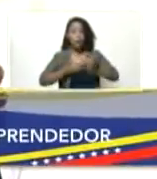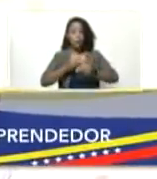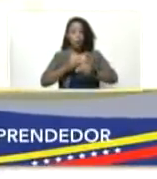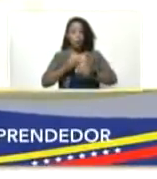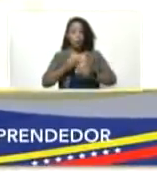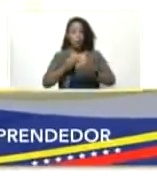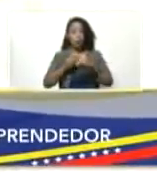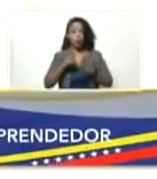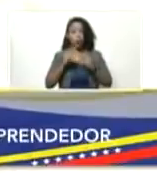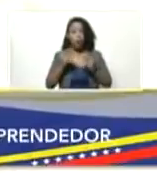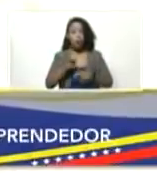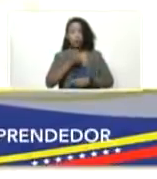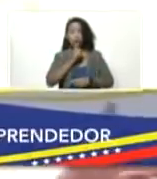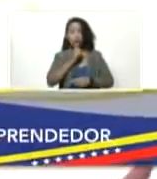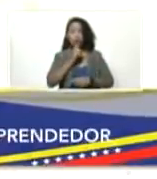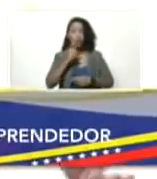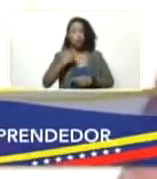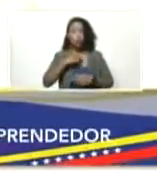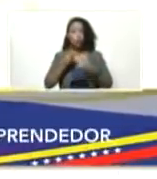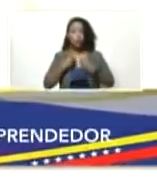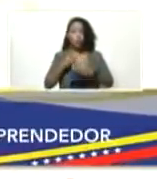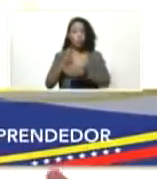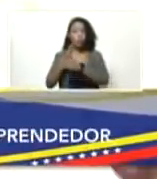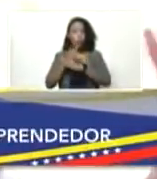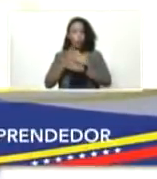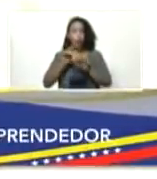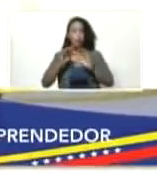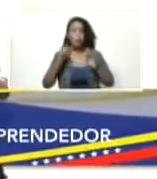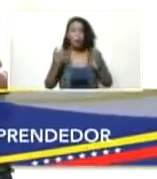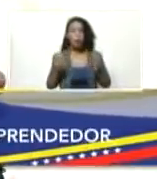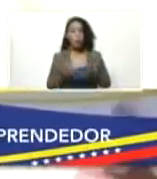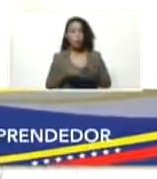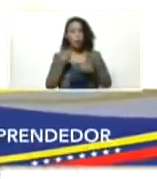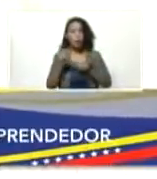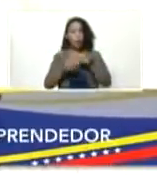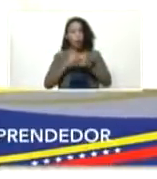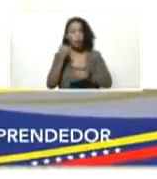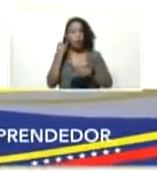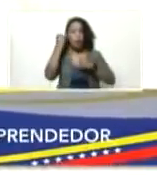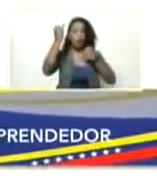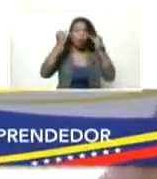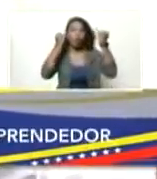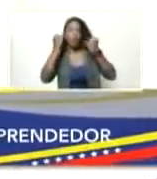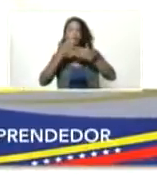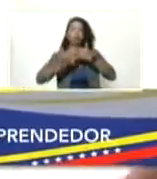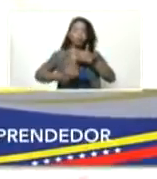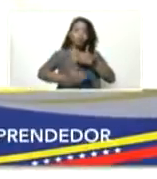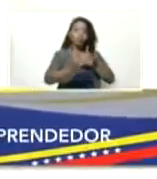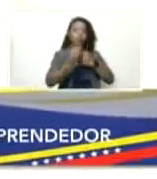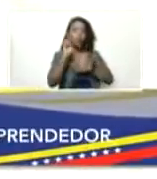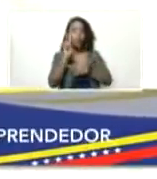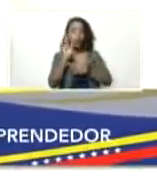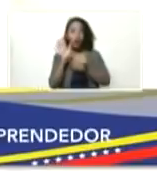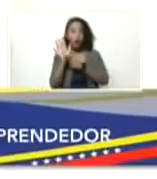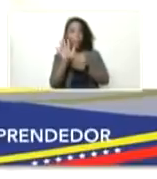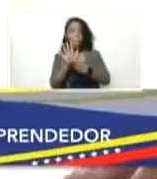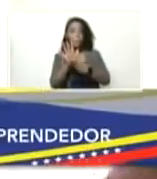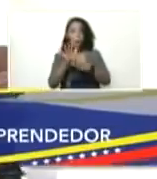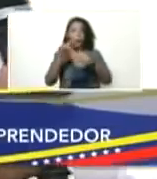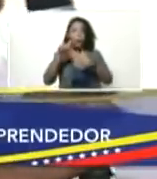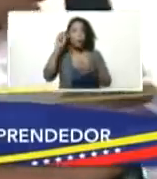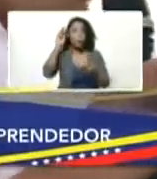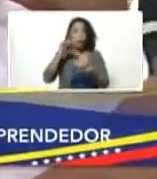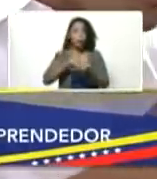calor de todas las dificultades que vivimos por el bloqueo, por la pandemia. Ellos se han reinventado y han salido adelante. Aquí tiene dos ejemplos de emprendedores de